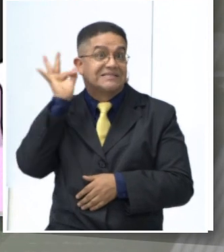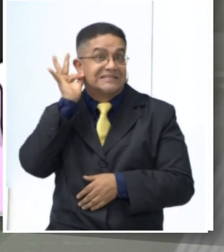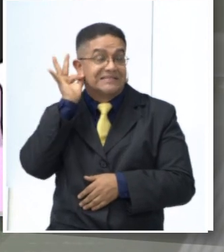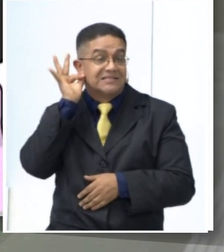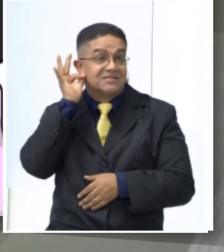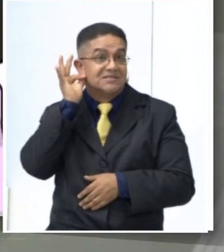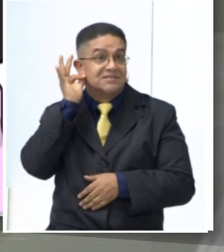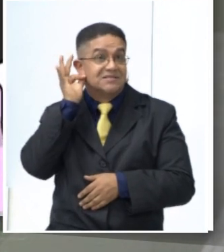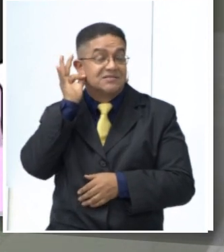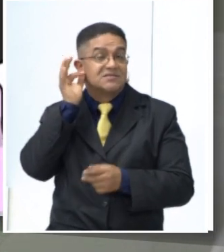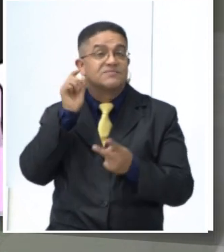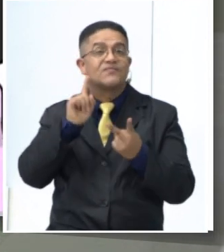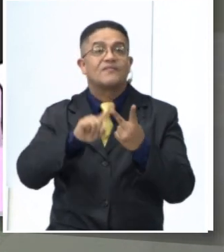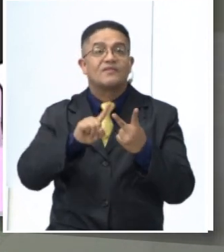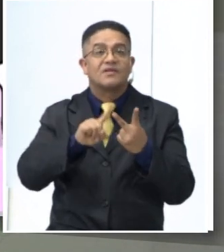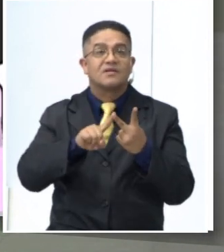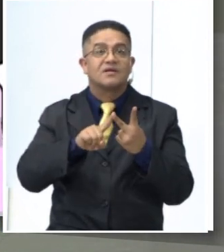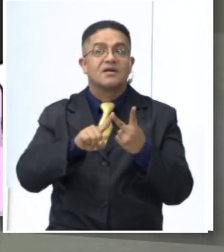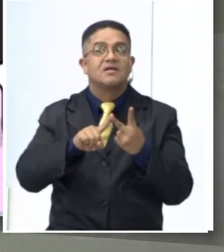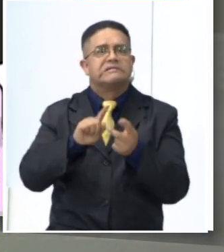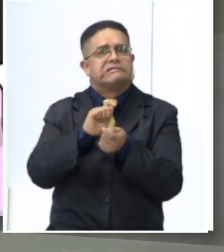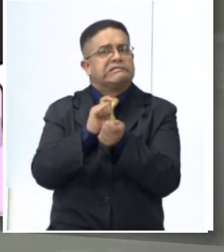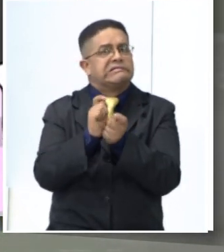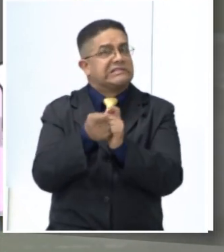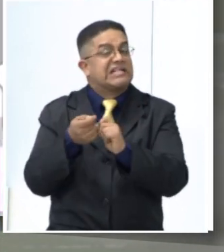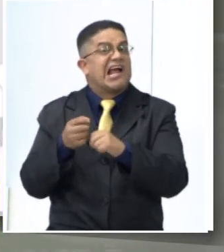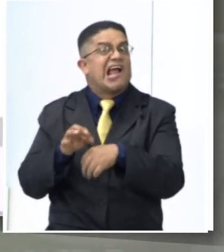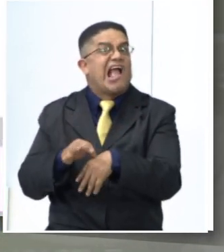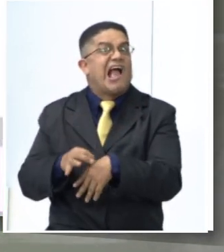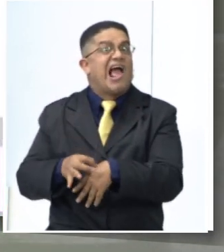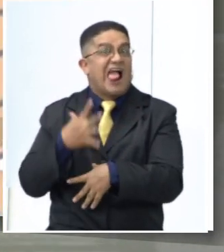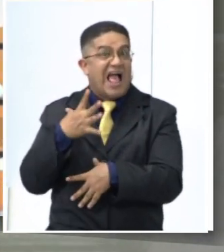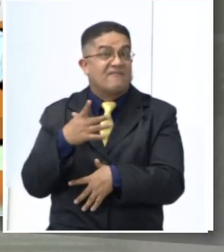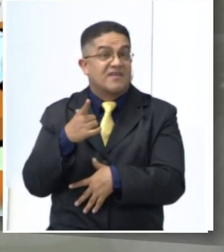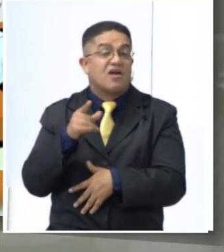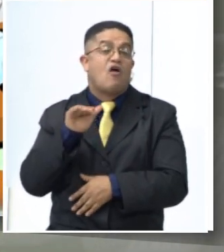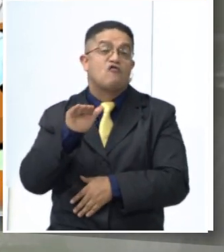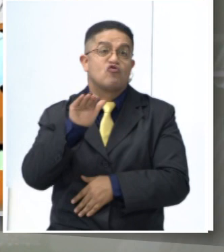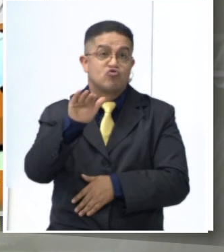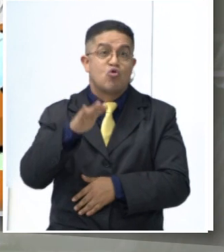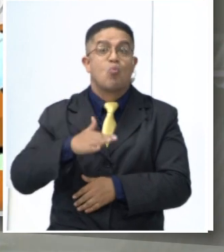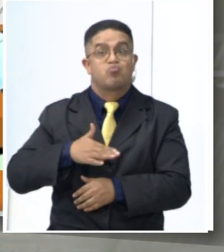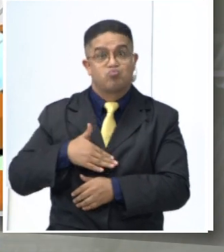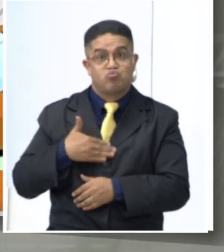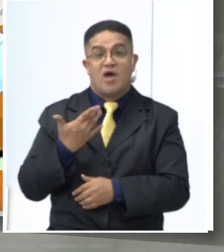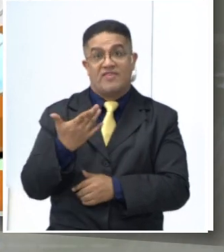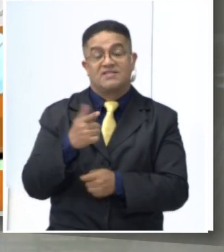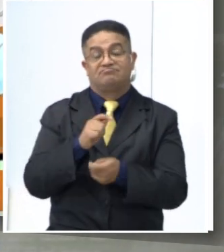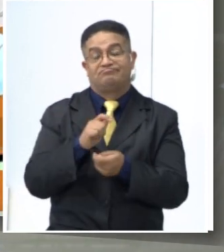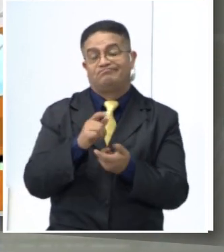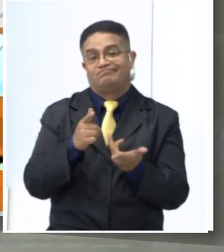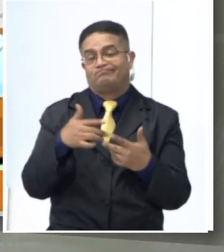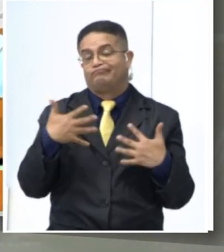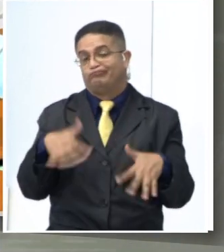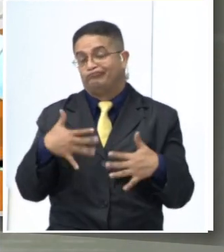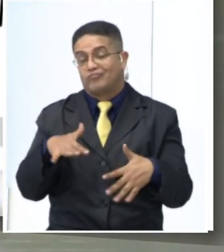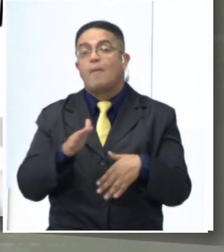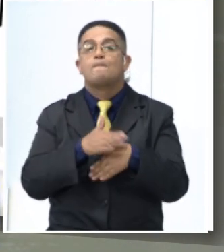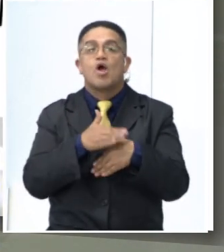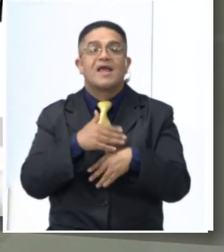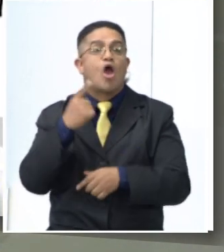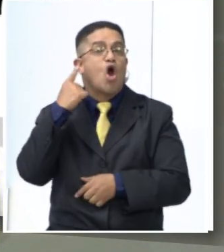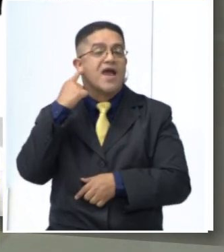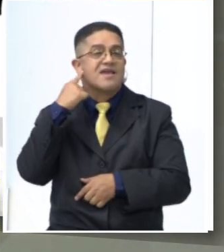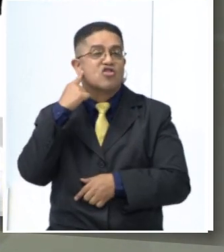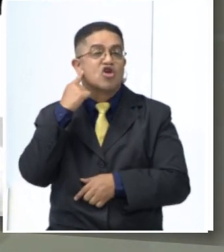sobre todo, que es una otitis que se hace crónica, esto puede traer consecuencias y consecuencias severas, porque el oído circunda